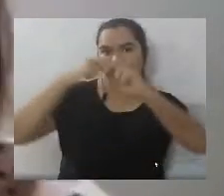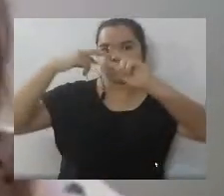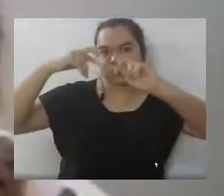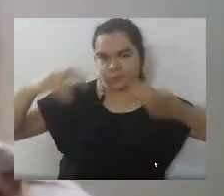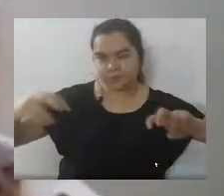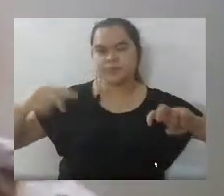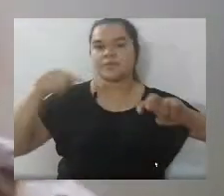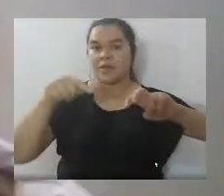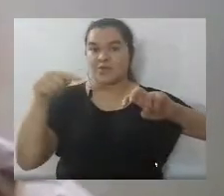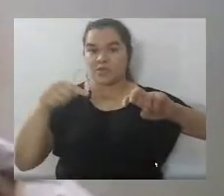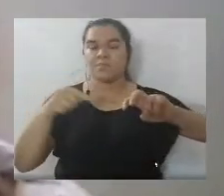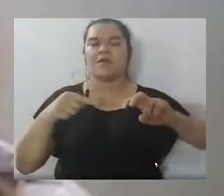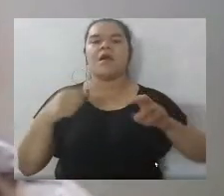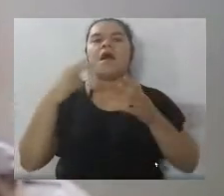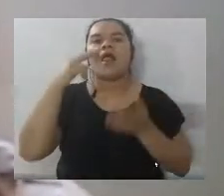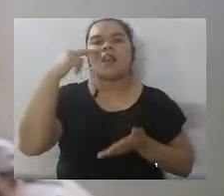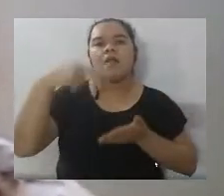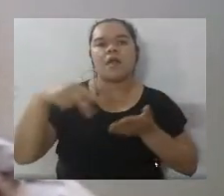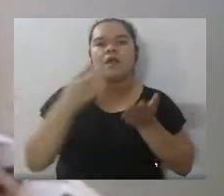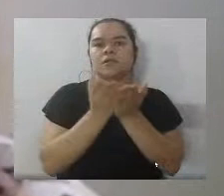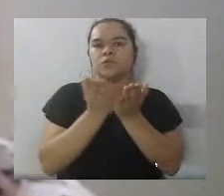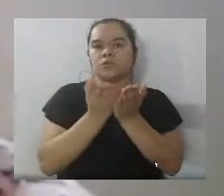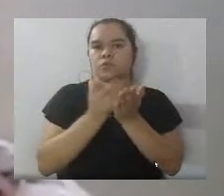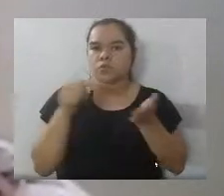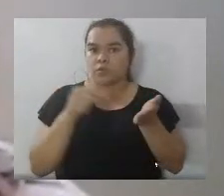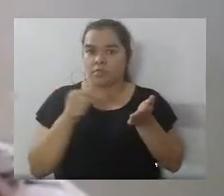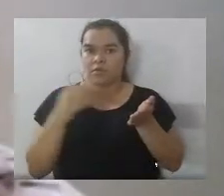material del curso